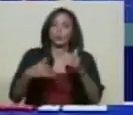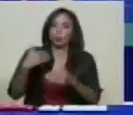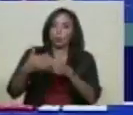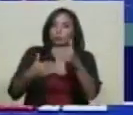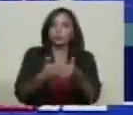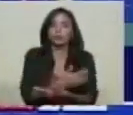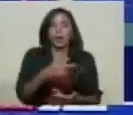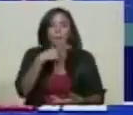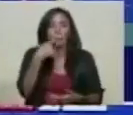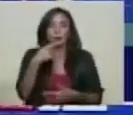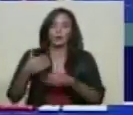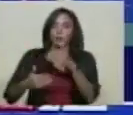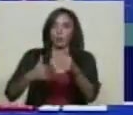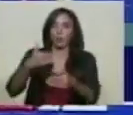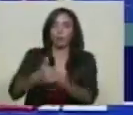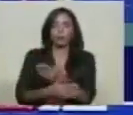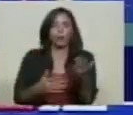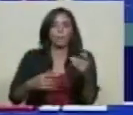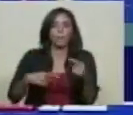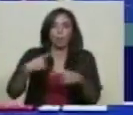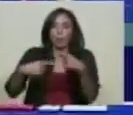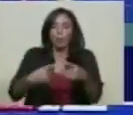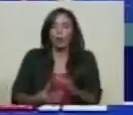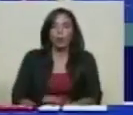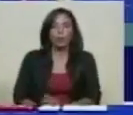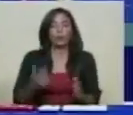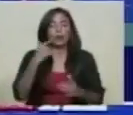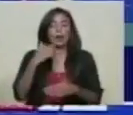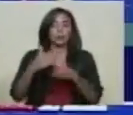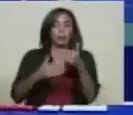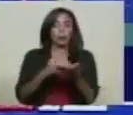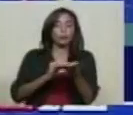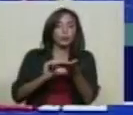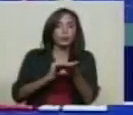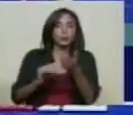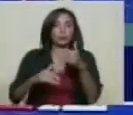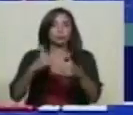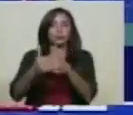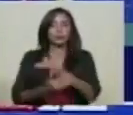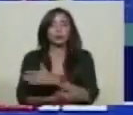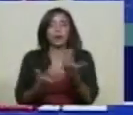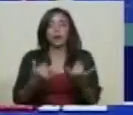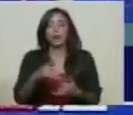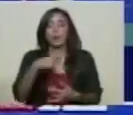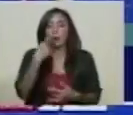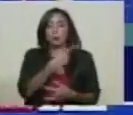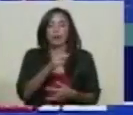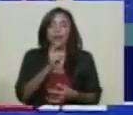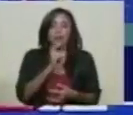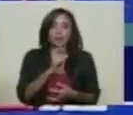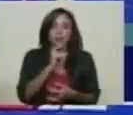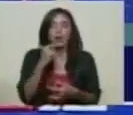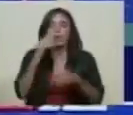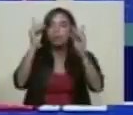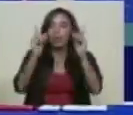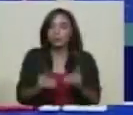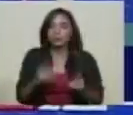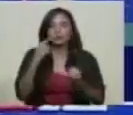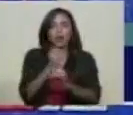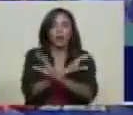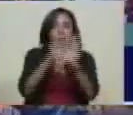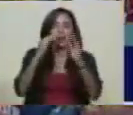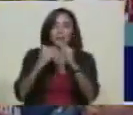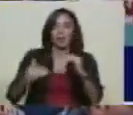política que nos toca vivir, enfrentar y avanzar. Y es la decisión que garantiza el mayor nivel